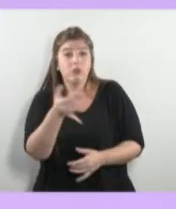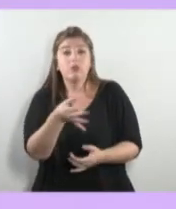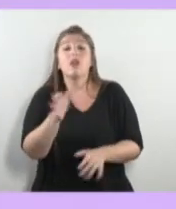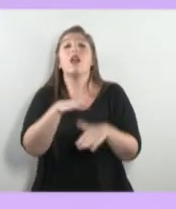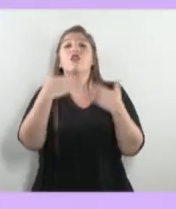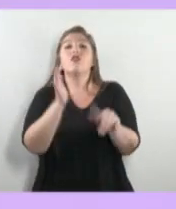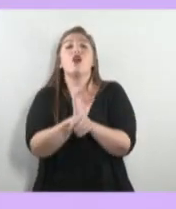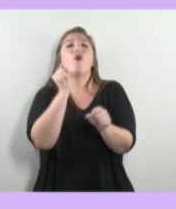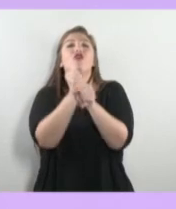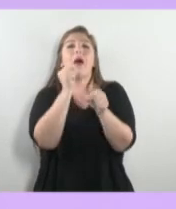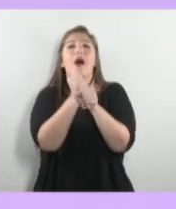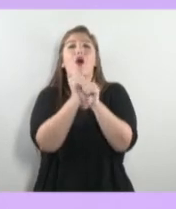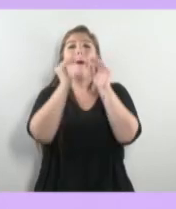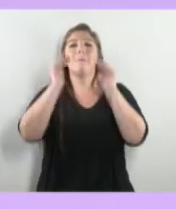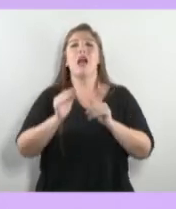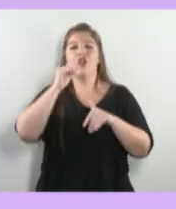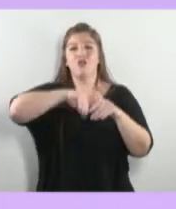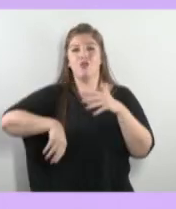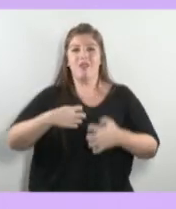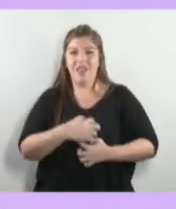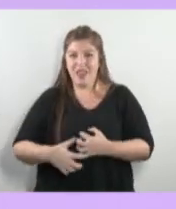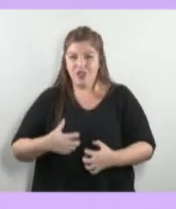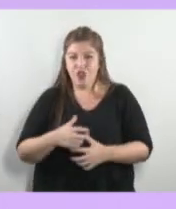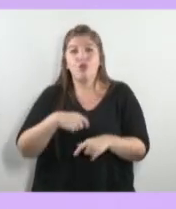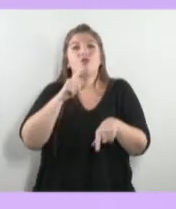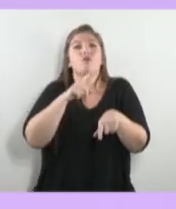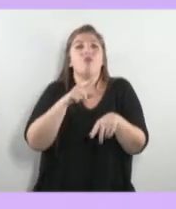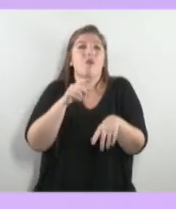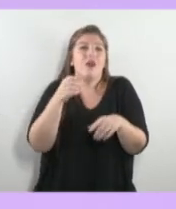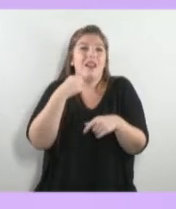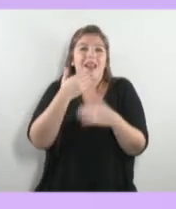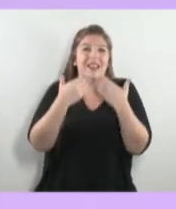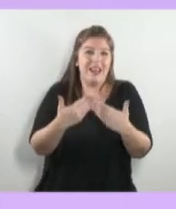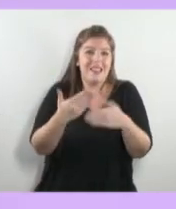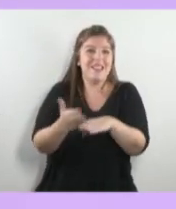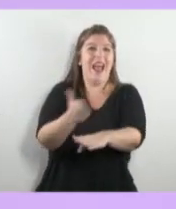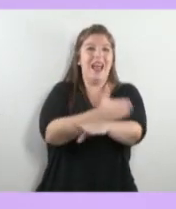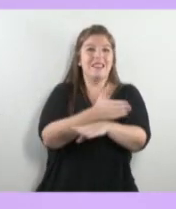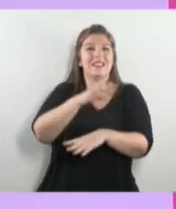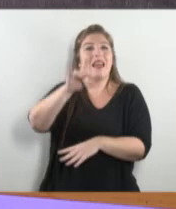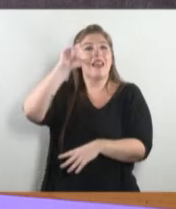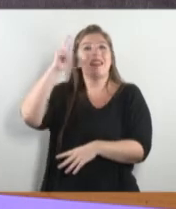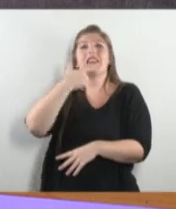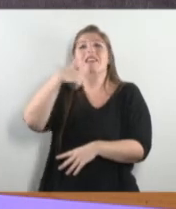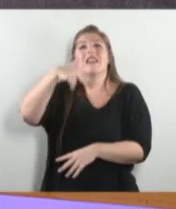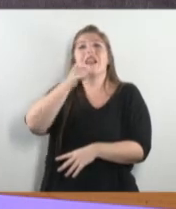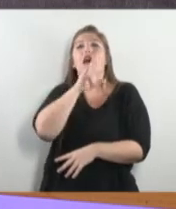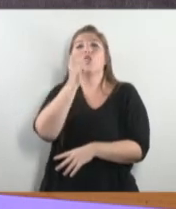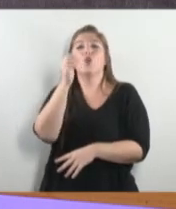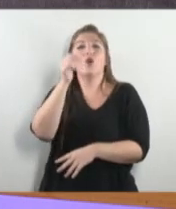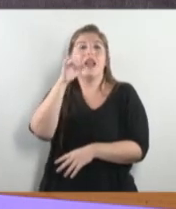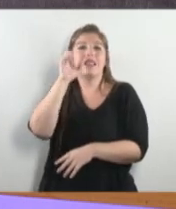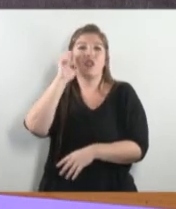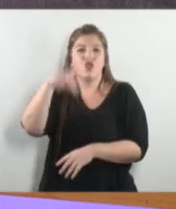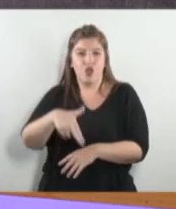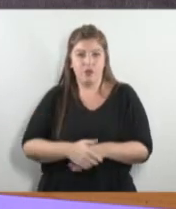de trabajo de la digestión. También, El tema de la desnaturalización de las proteínas. Pero todo, ¿no? No solo la carne de pescado, que es la